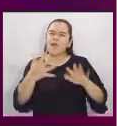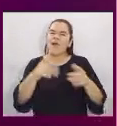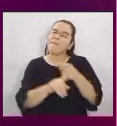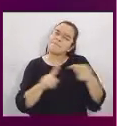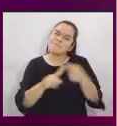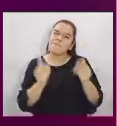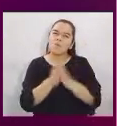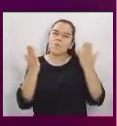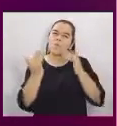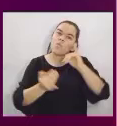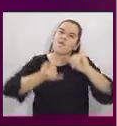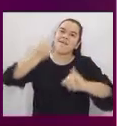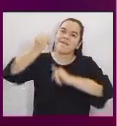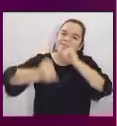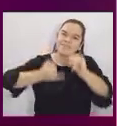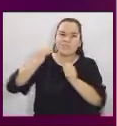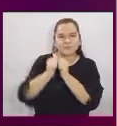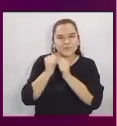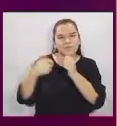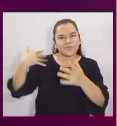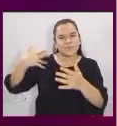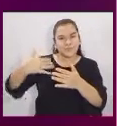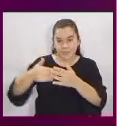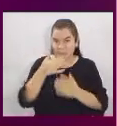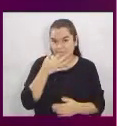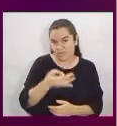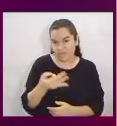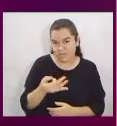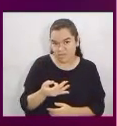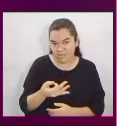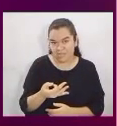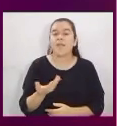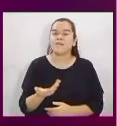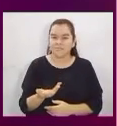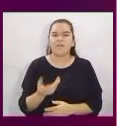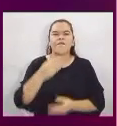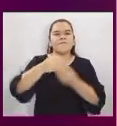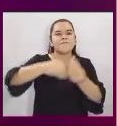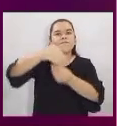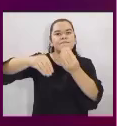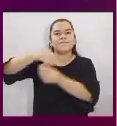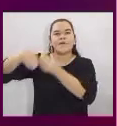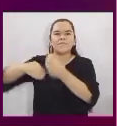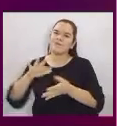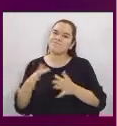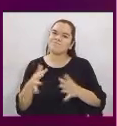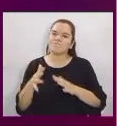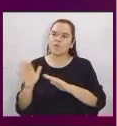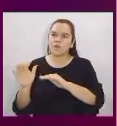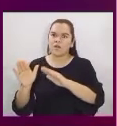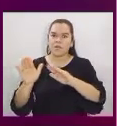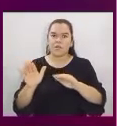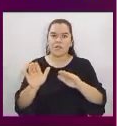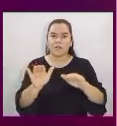Este pequeño cuentito que hice, que es real, totalmente real, marca un camino que hacemos casi